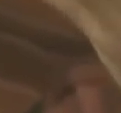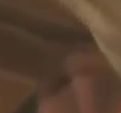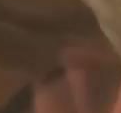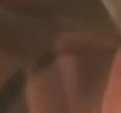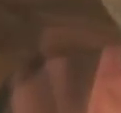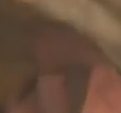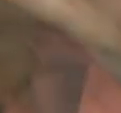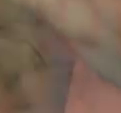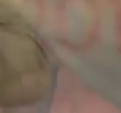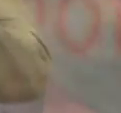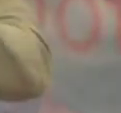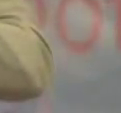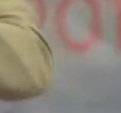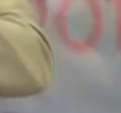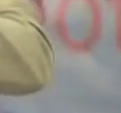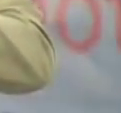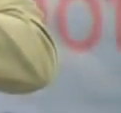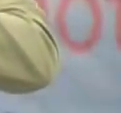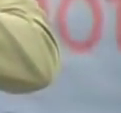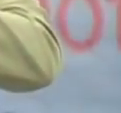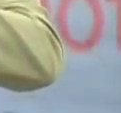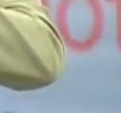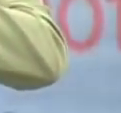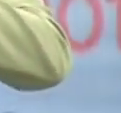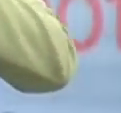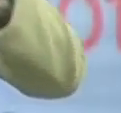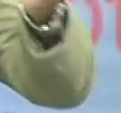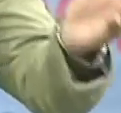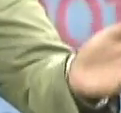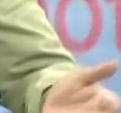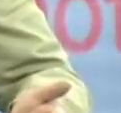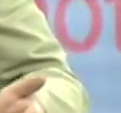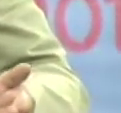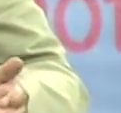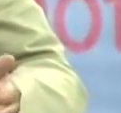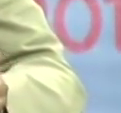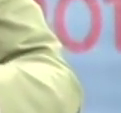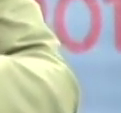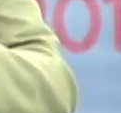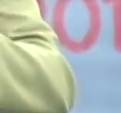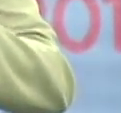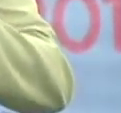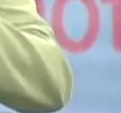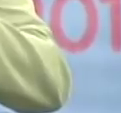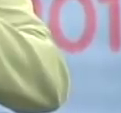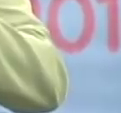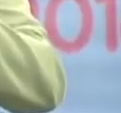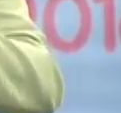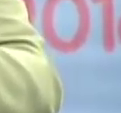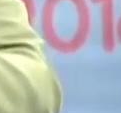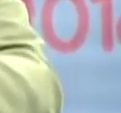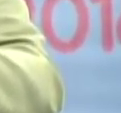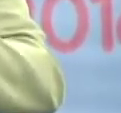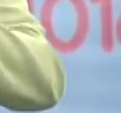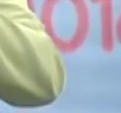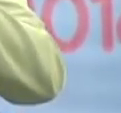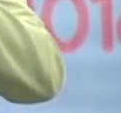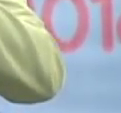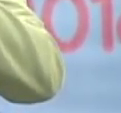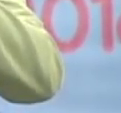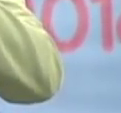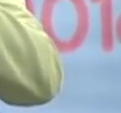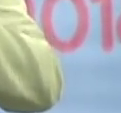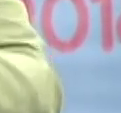regalo en vivo y directo. No podía haber una mejor manera de inaugurar esta expoferia,